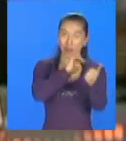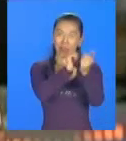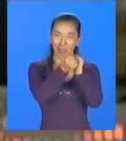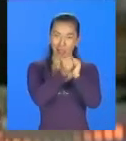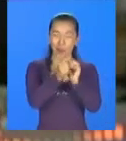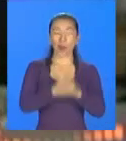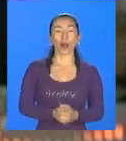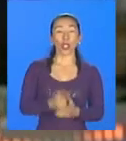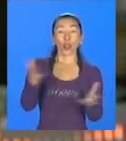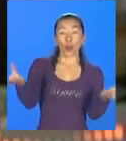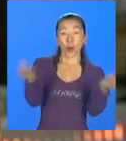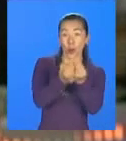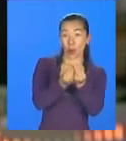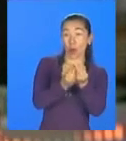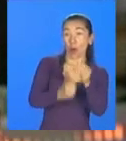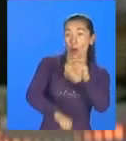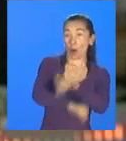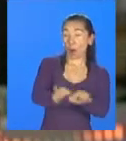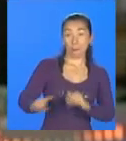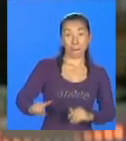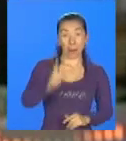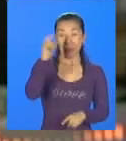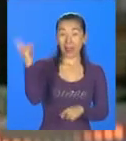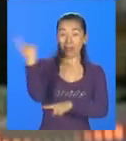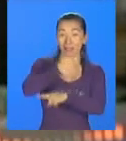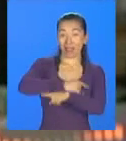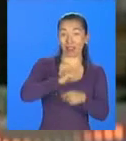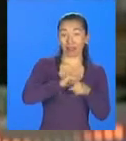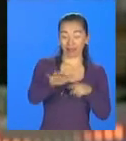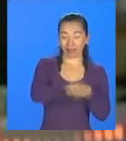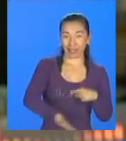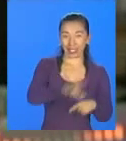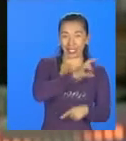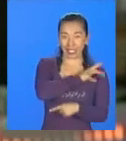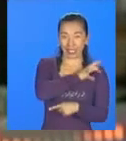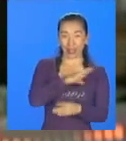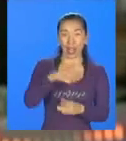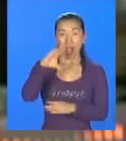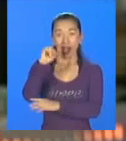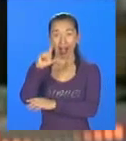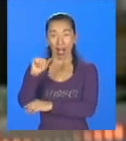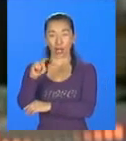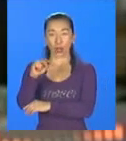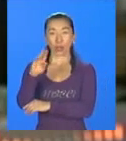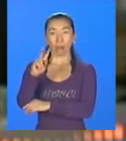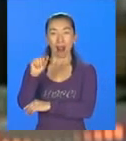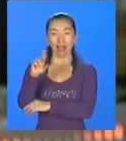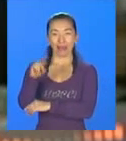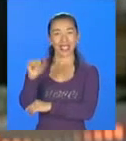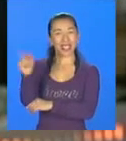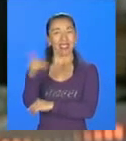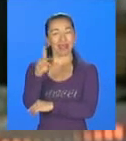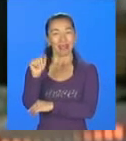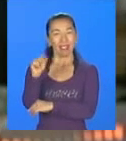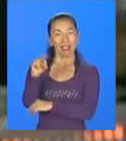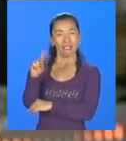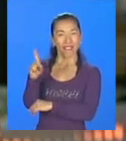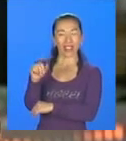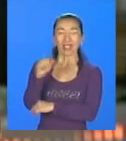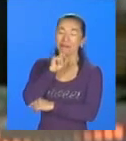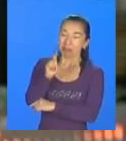la selección colombia cumplió su primer día de entrenamiento en territorio chileno carlos valdez y del arquero david ospina hablaron en rueda de prensa ambos